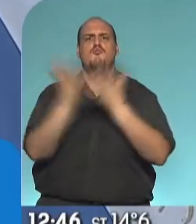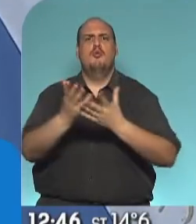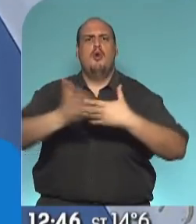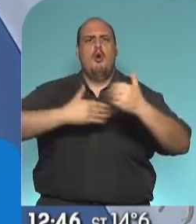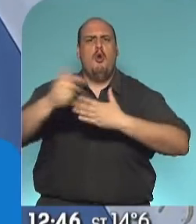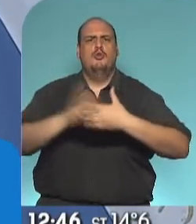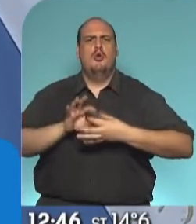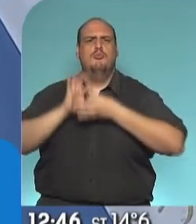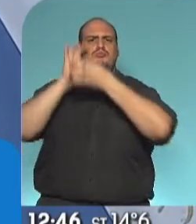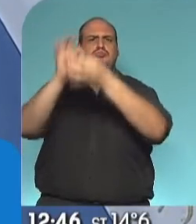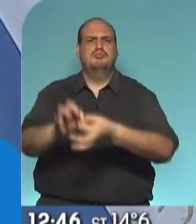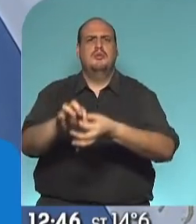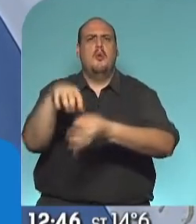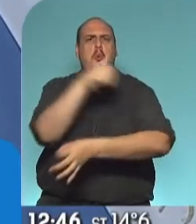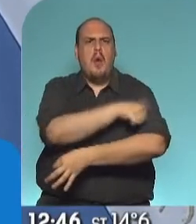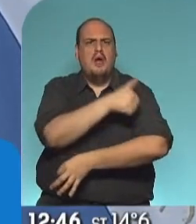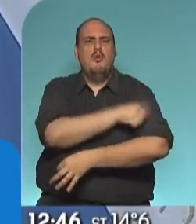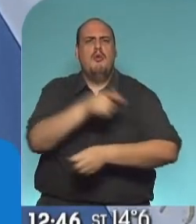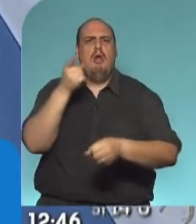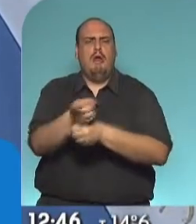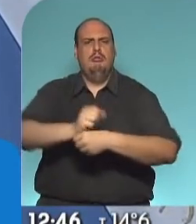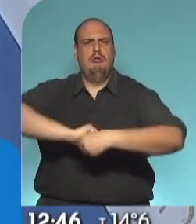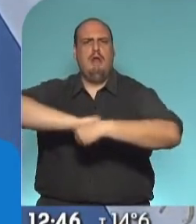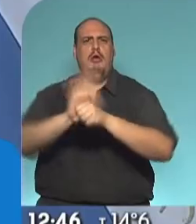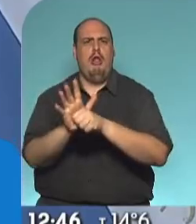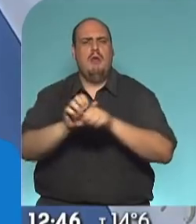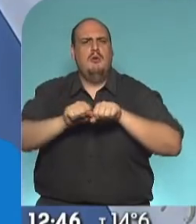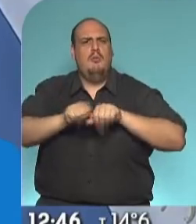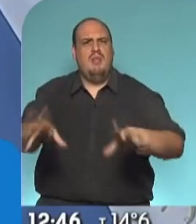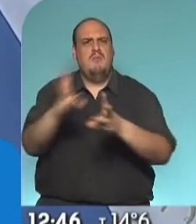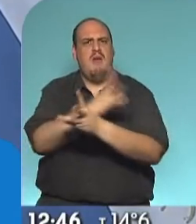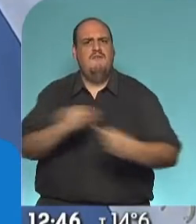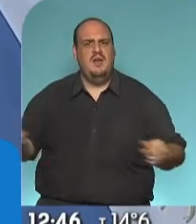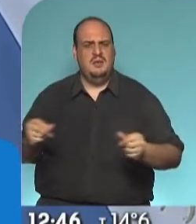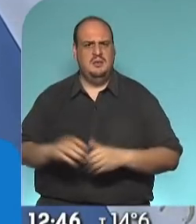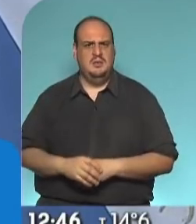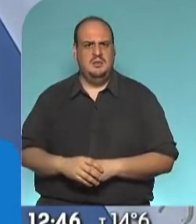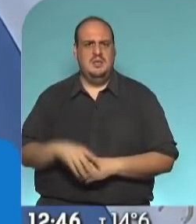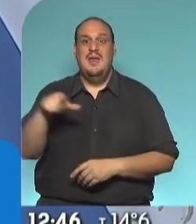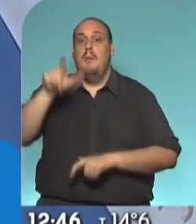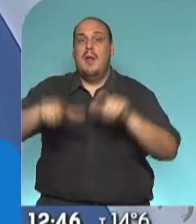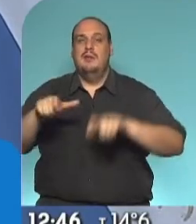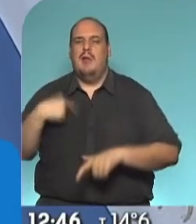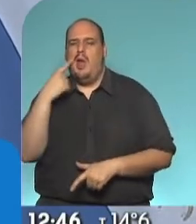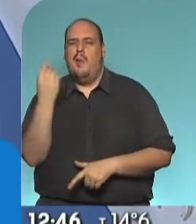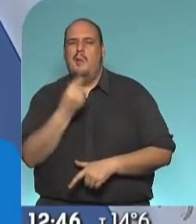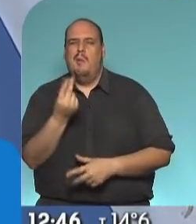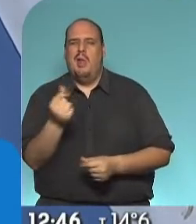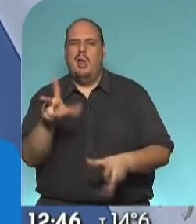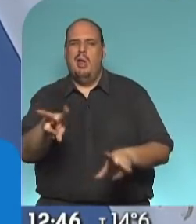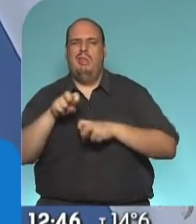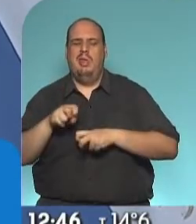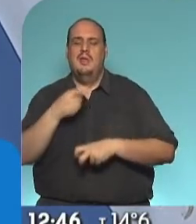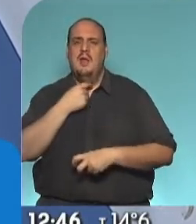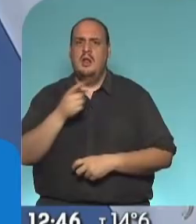de una vacuna que termine con esta pandemia donde nadie lucre. Y lo